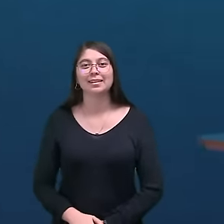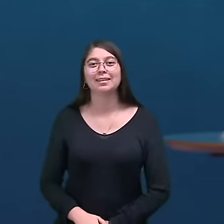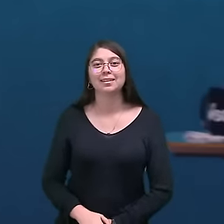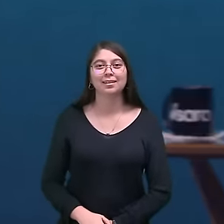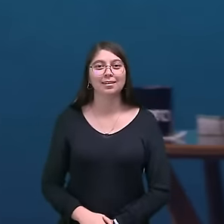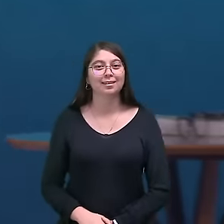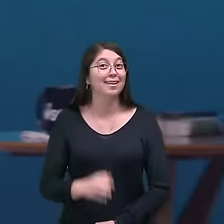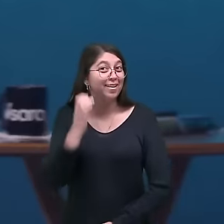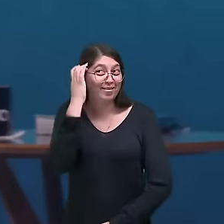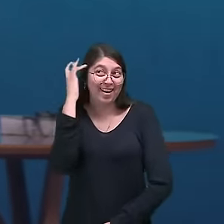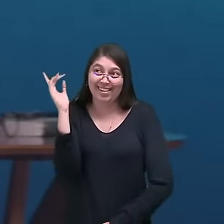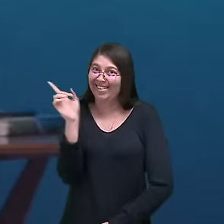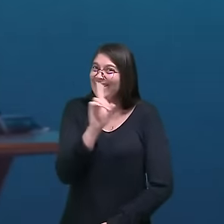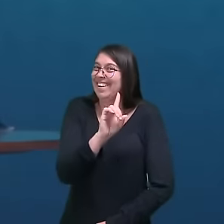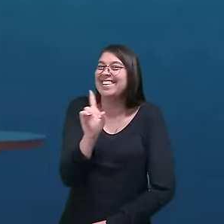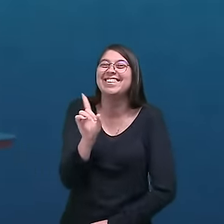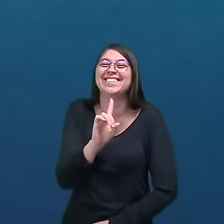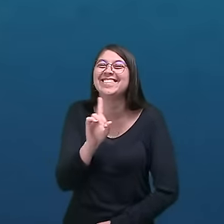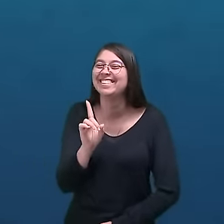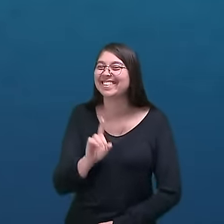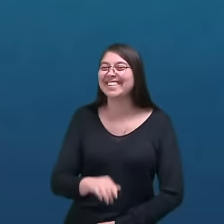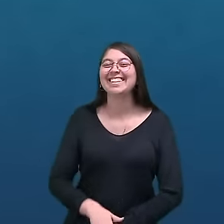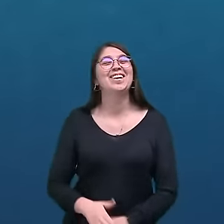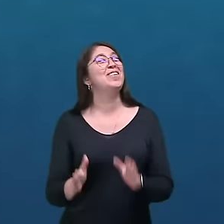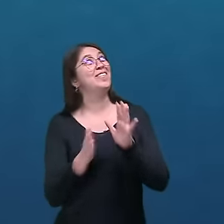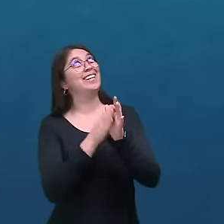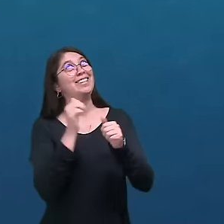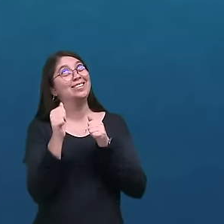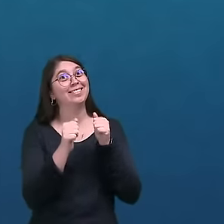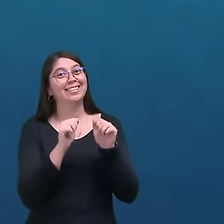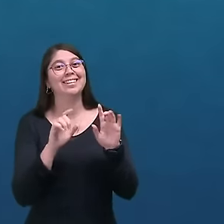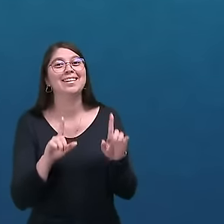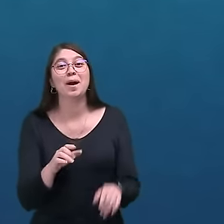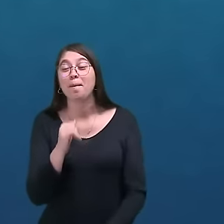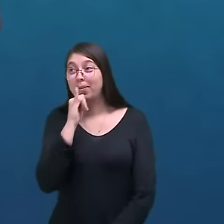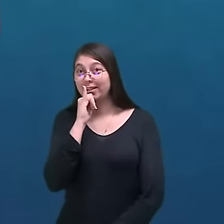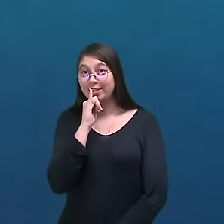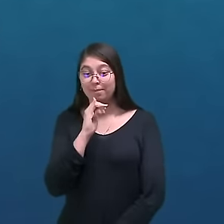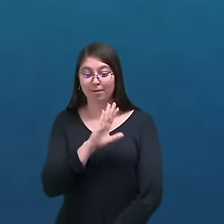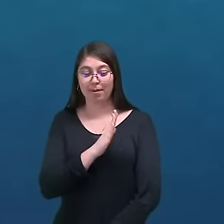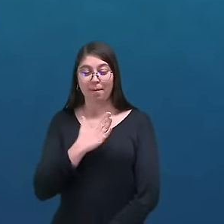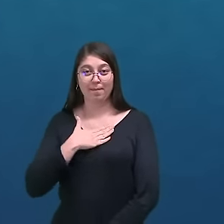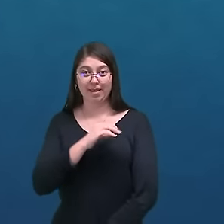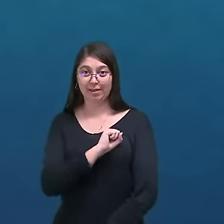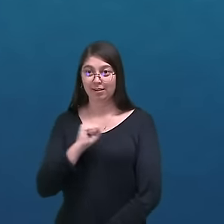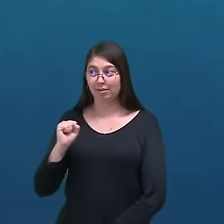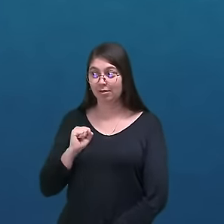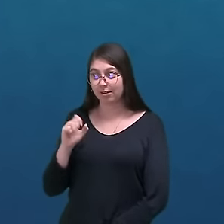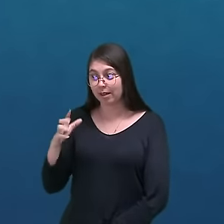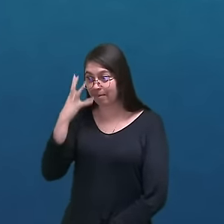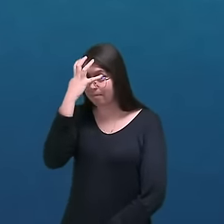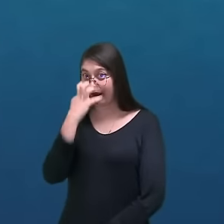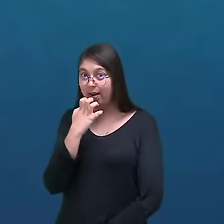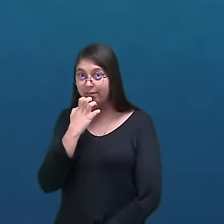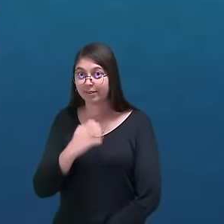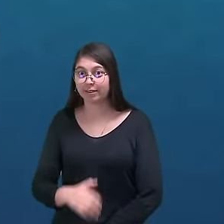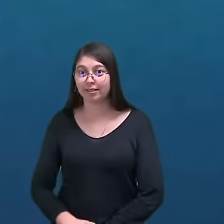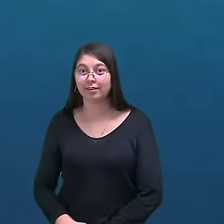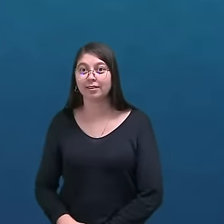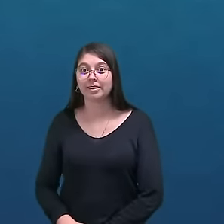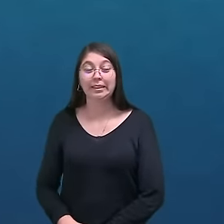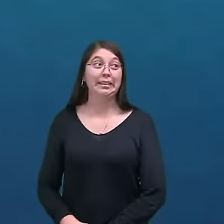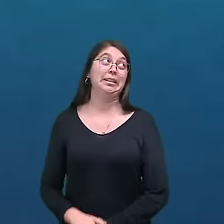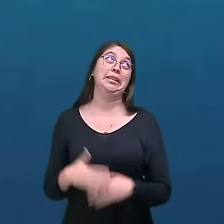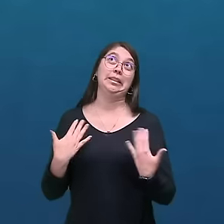No es fácil. Aleluya, cuando mi sogra fica brava, los demonios falan: no, se vamos embora, este hombre tiene mucho problema.